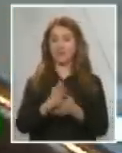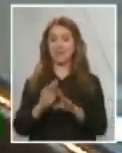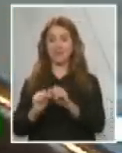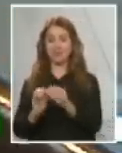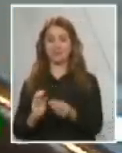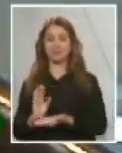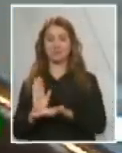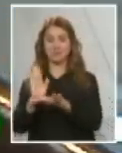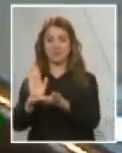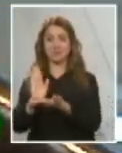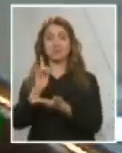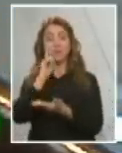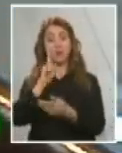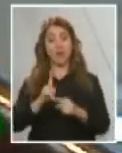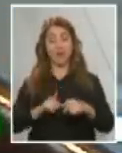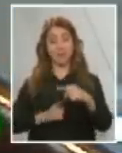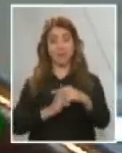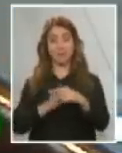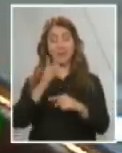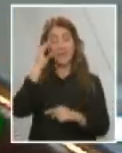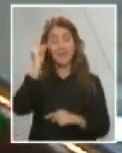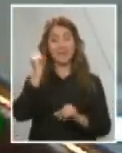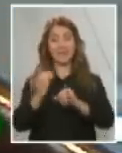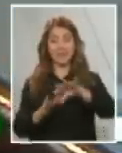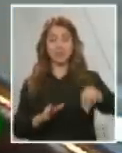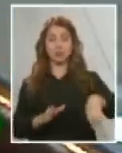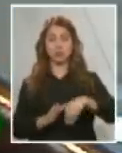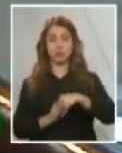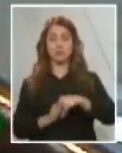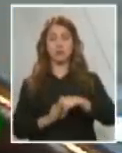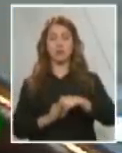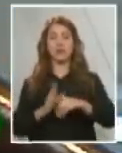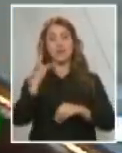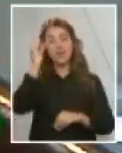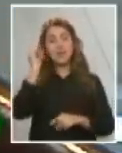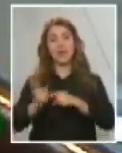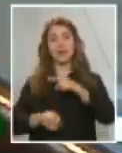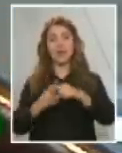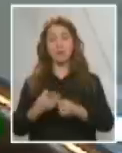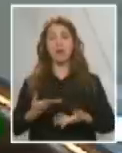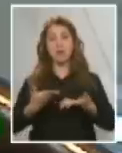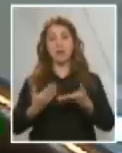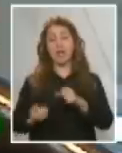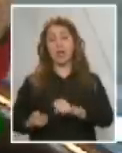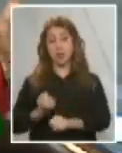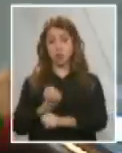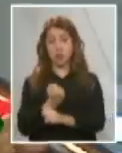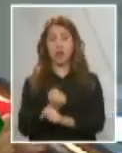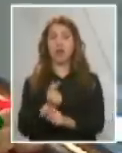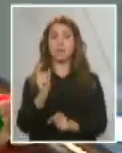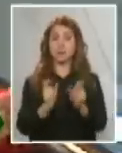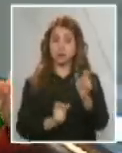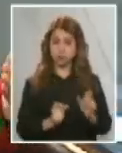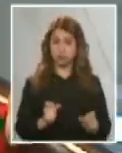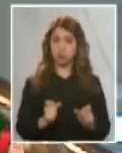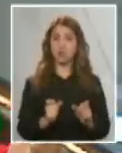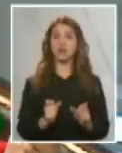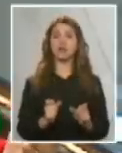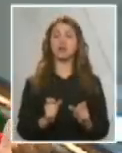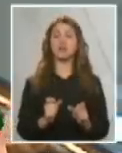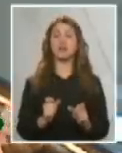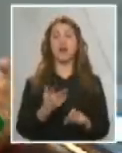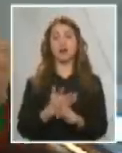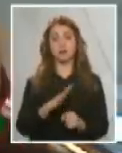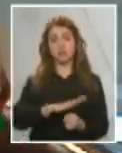termina. Entonces, pero además con esta idea inclusiva, esta idea de además darle y favorecer a personas, ¿no es cierto?, que están en